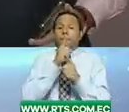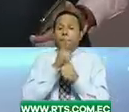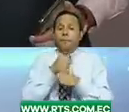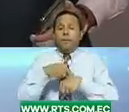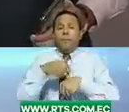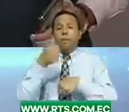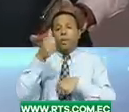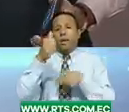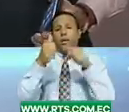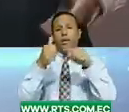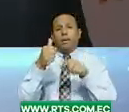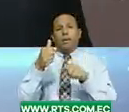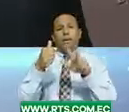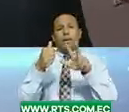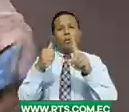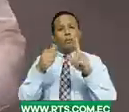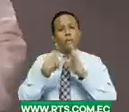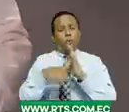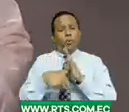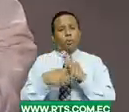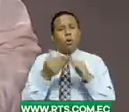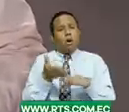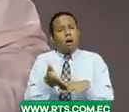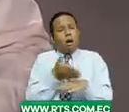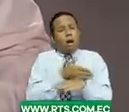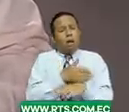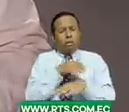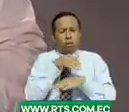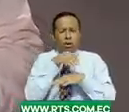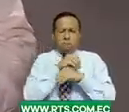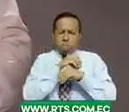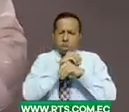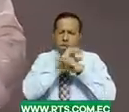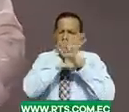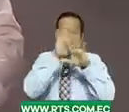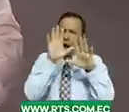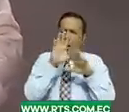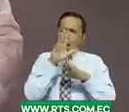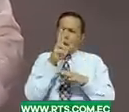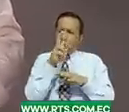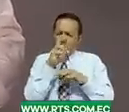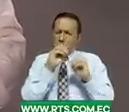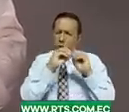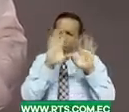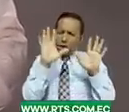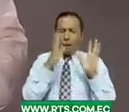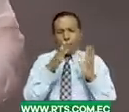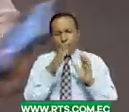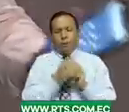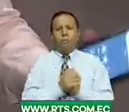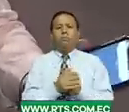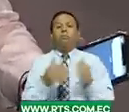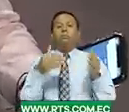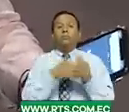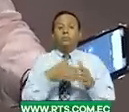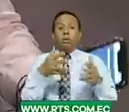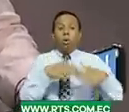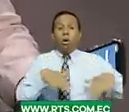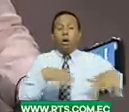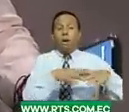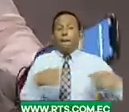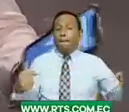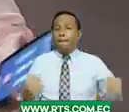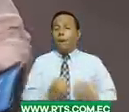mediodía, también se suscitó un accidente en el suroeste de la ciudad de Guayaquil. ¿Qué fue lo que ocurrió? Una persona falleció, otras personas